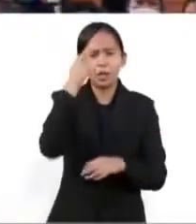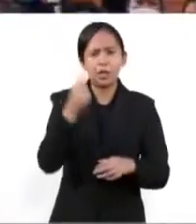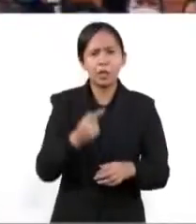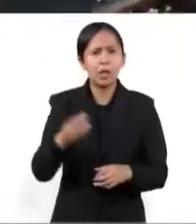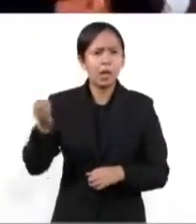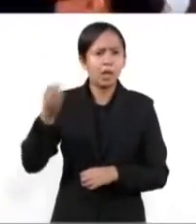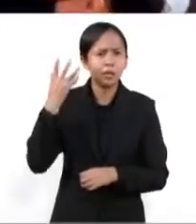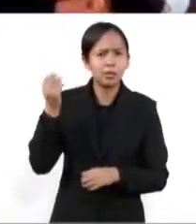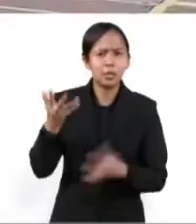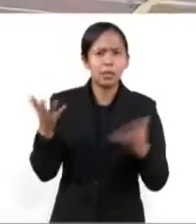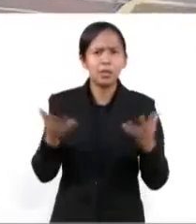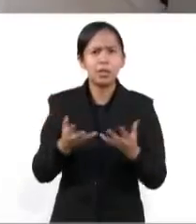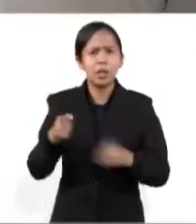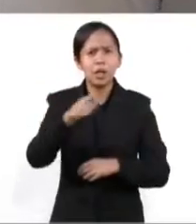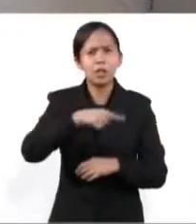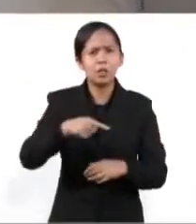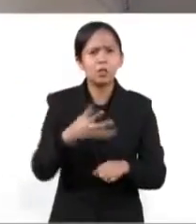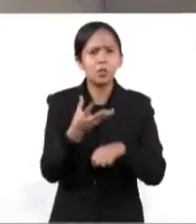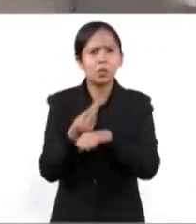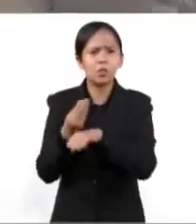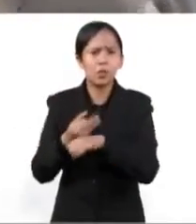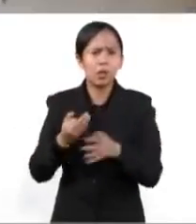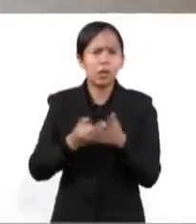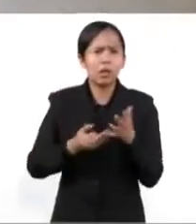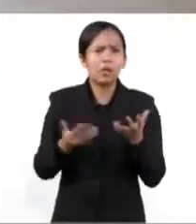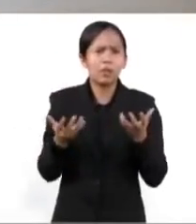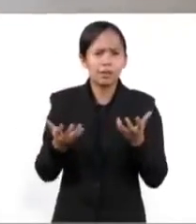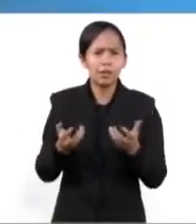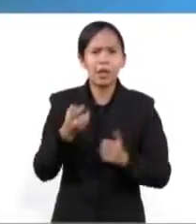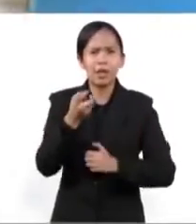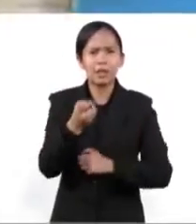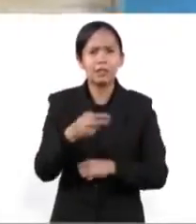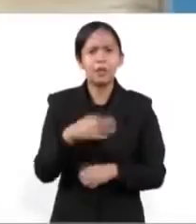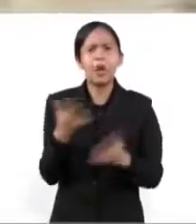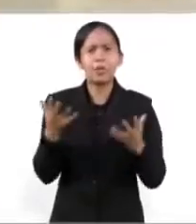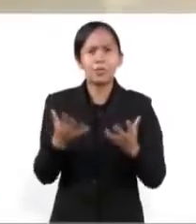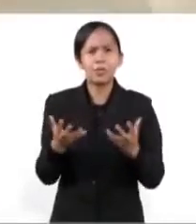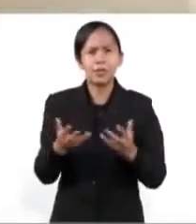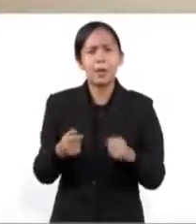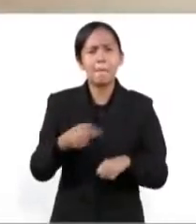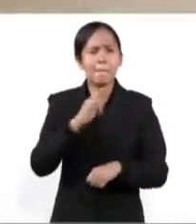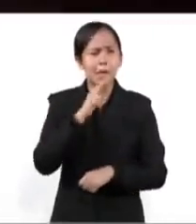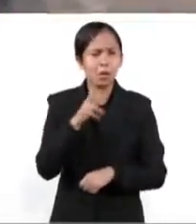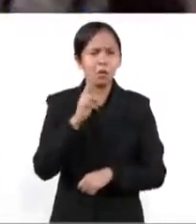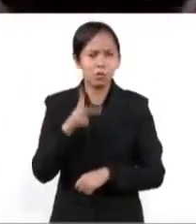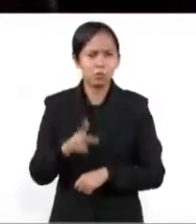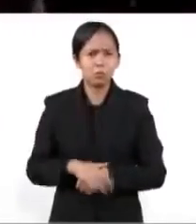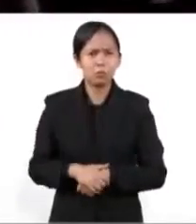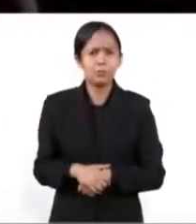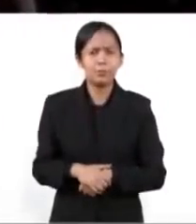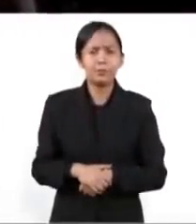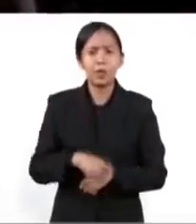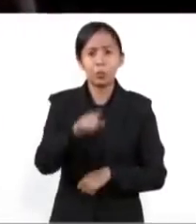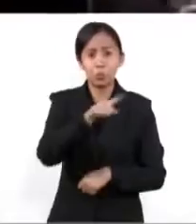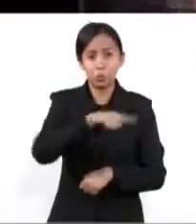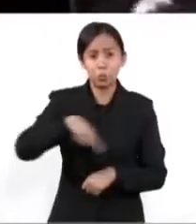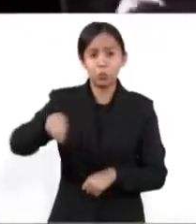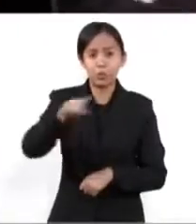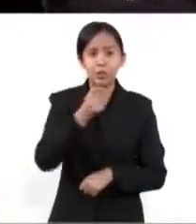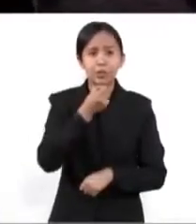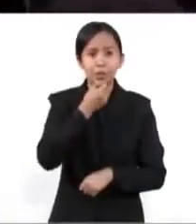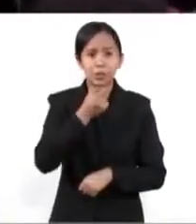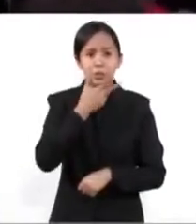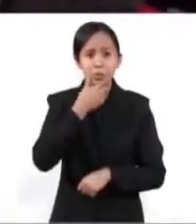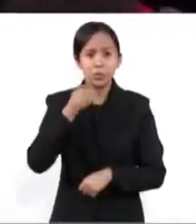de sus planteles educativos y con el recurso de este programa puedan hacer acciones de mejora. Ustedes,